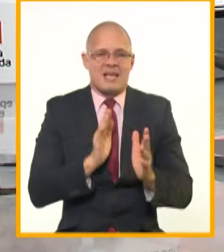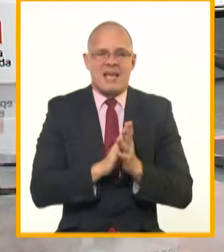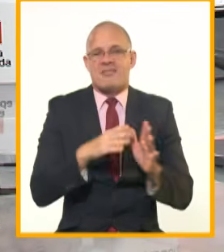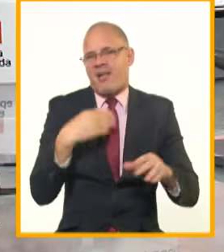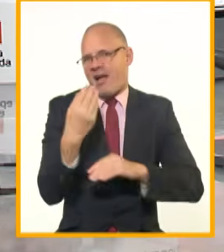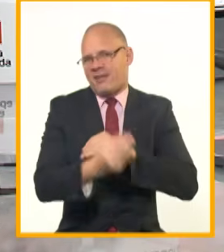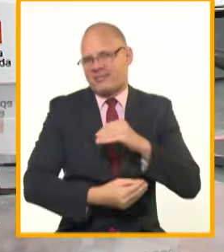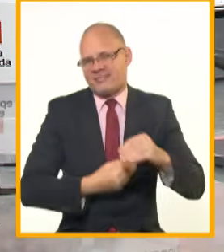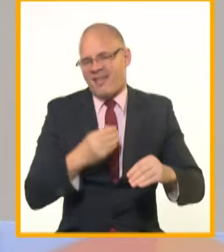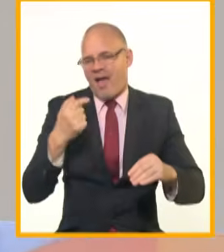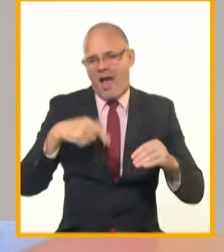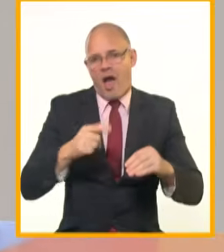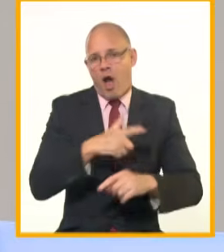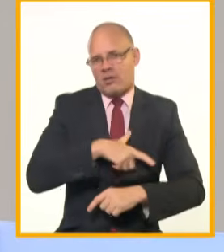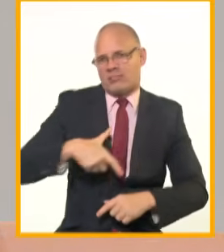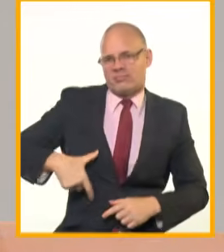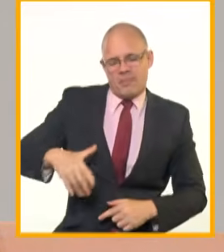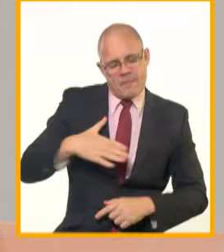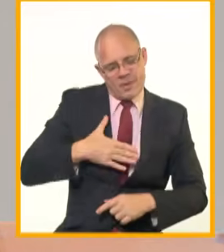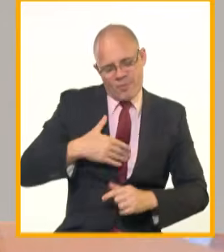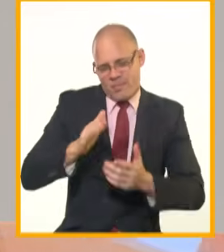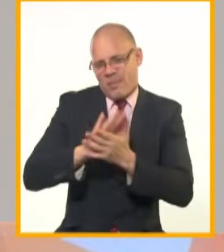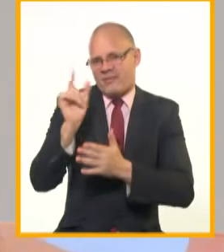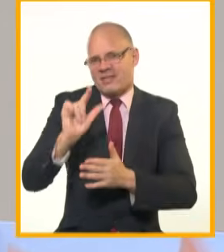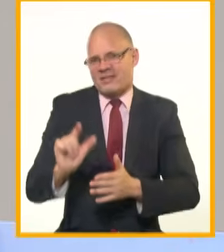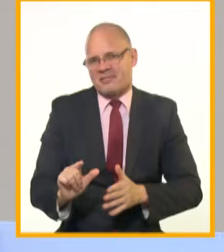logrando, el papel que ha ido jugando el equipo nuestro,